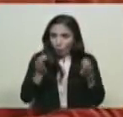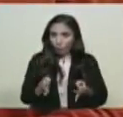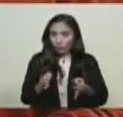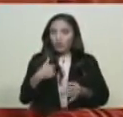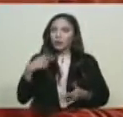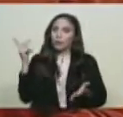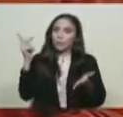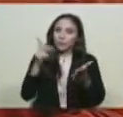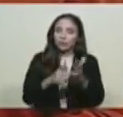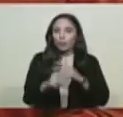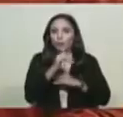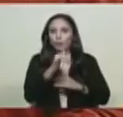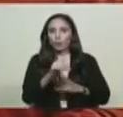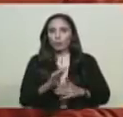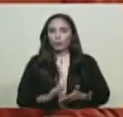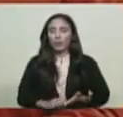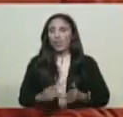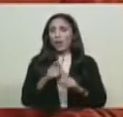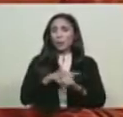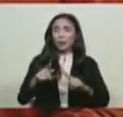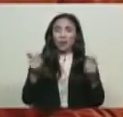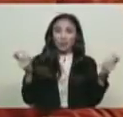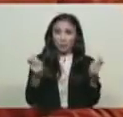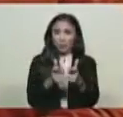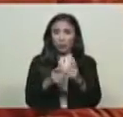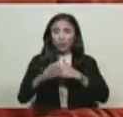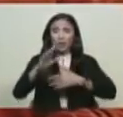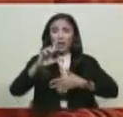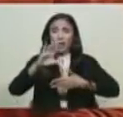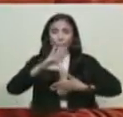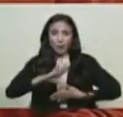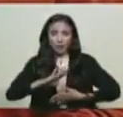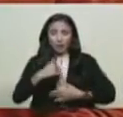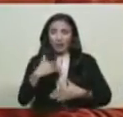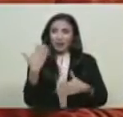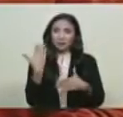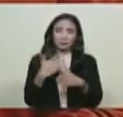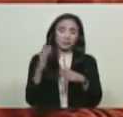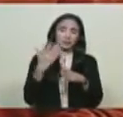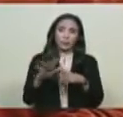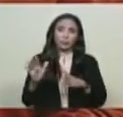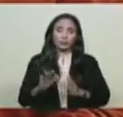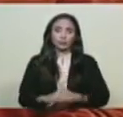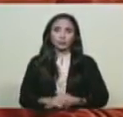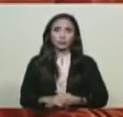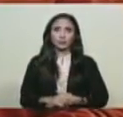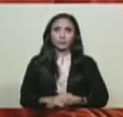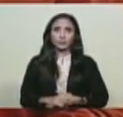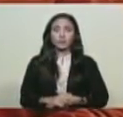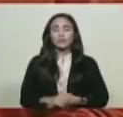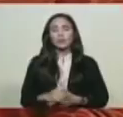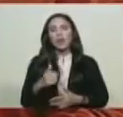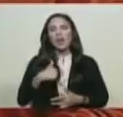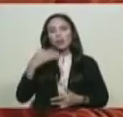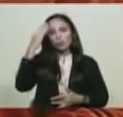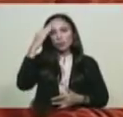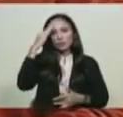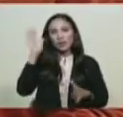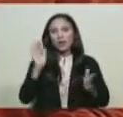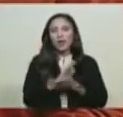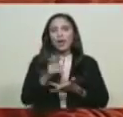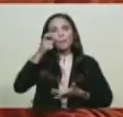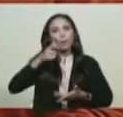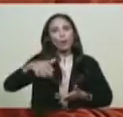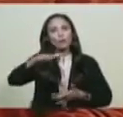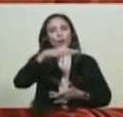Pero lo que sí puedo decir desde ya es un fracaso la cumbre de las Américas, total fracaso. Y sé lo que el pueblo peruano va a hacer,